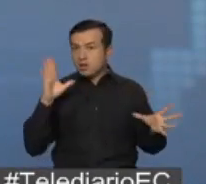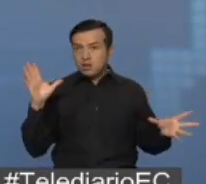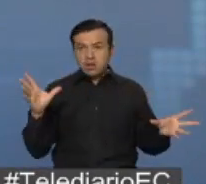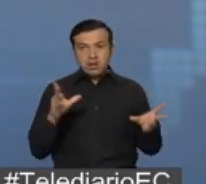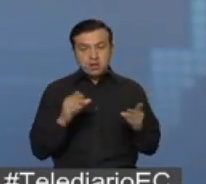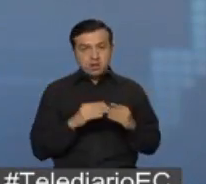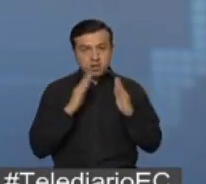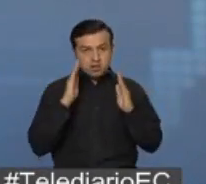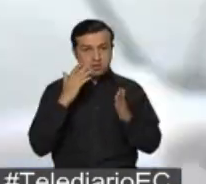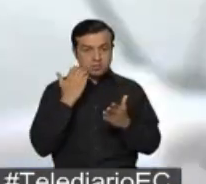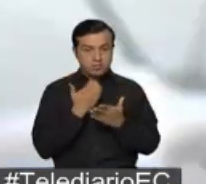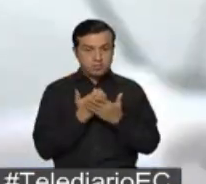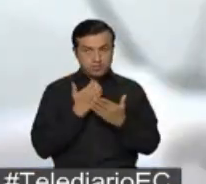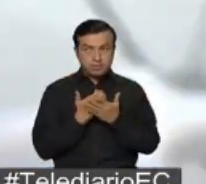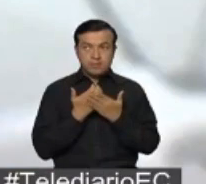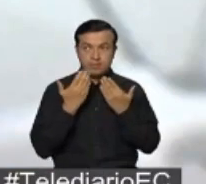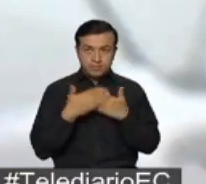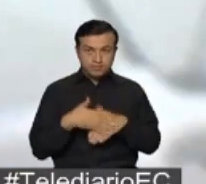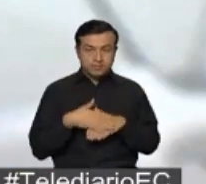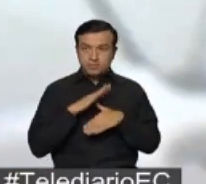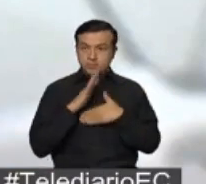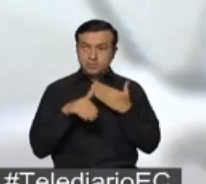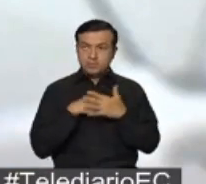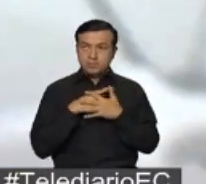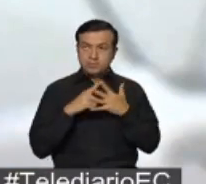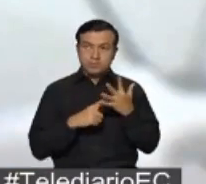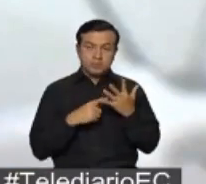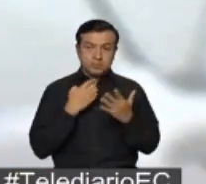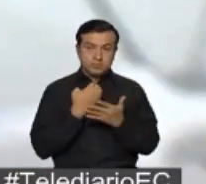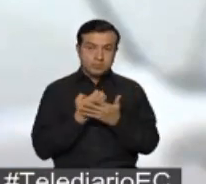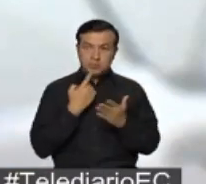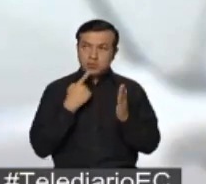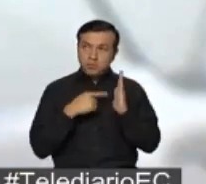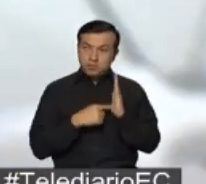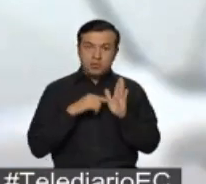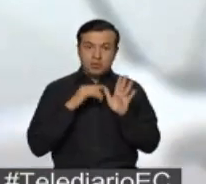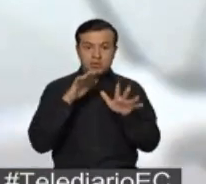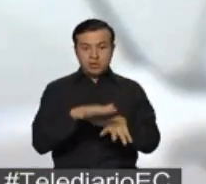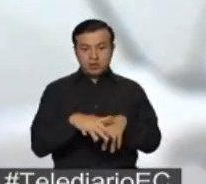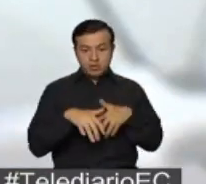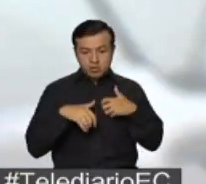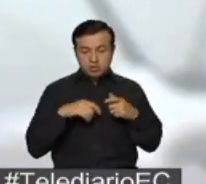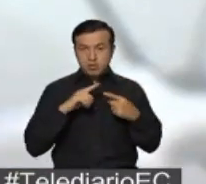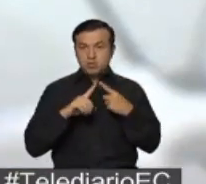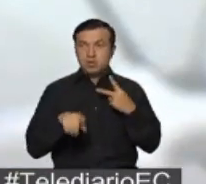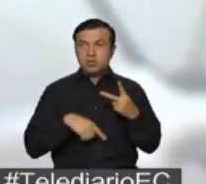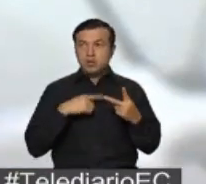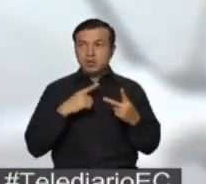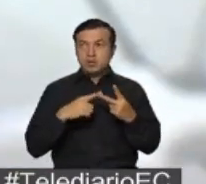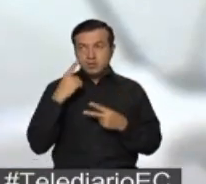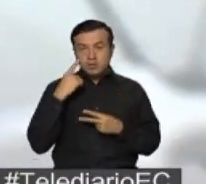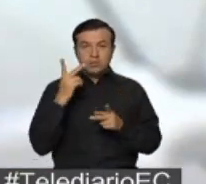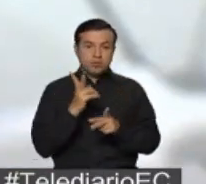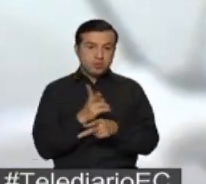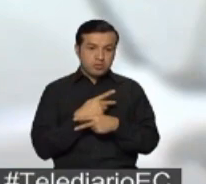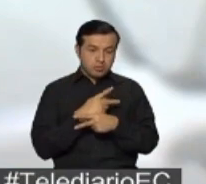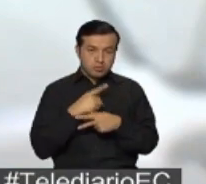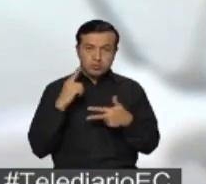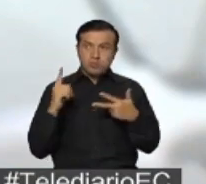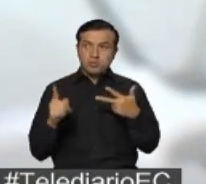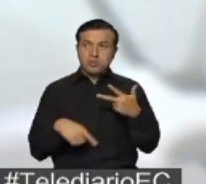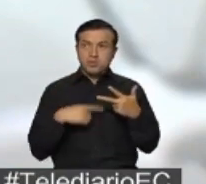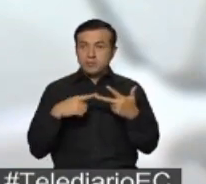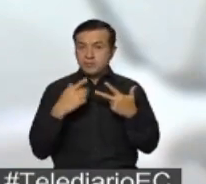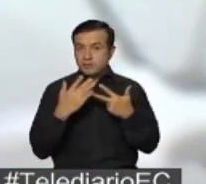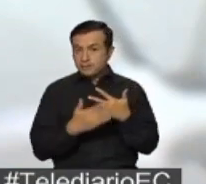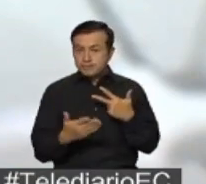los sectores de la economía estimado fabricio y en sectores agrícolas en factores de producción en sectores